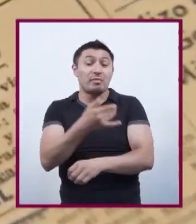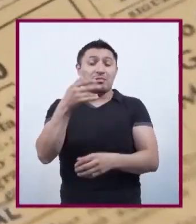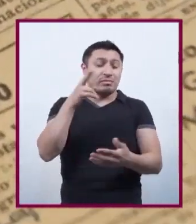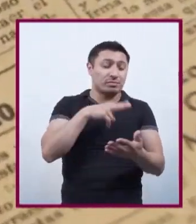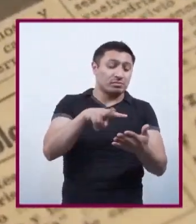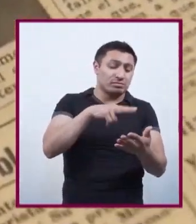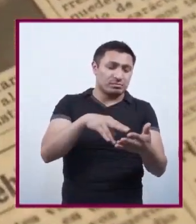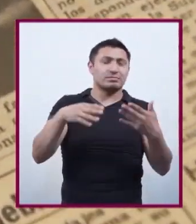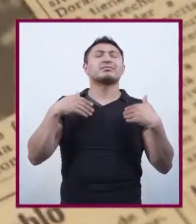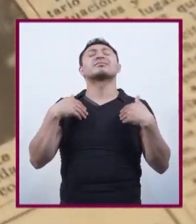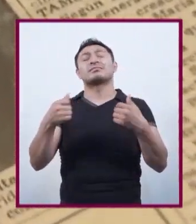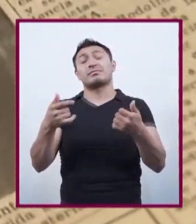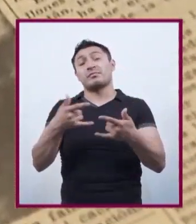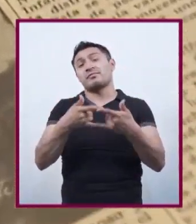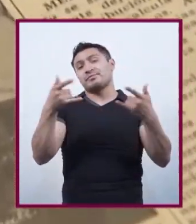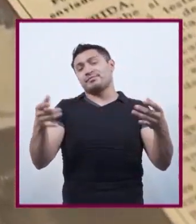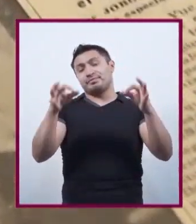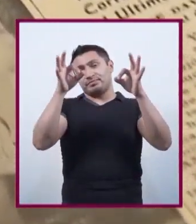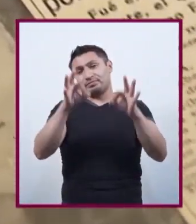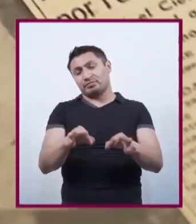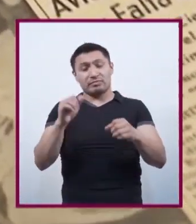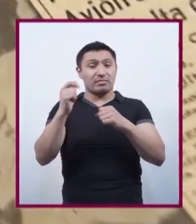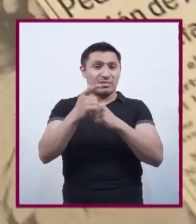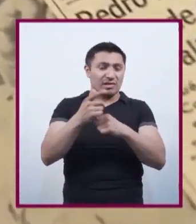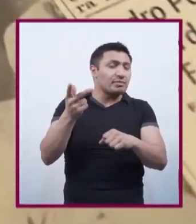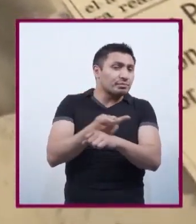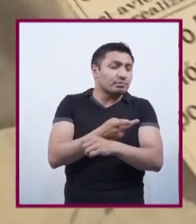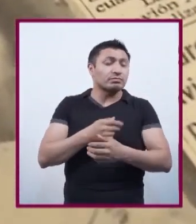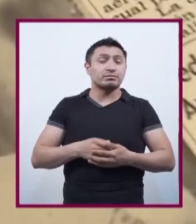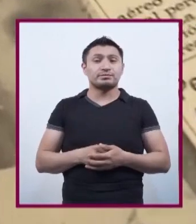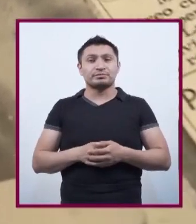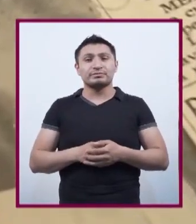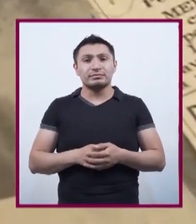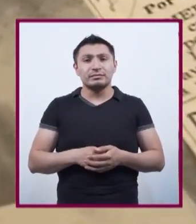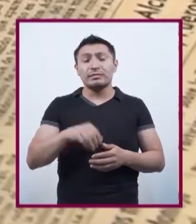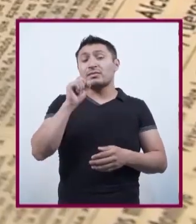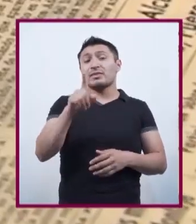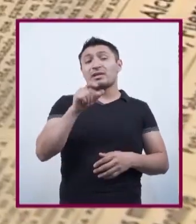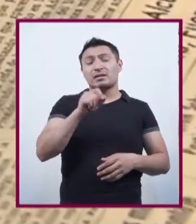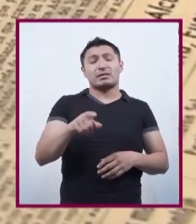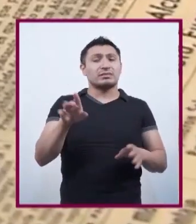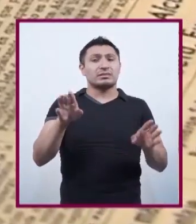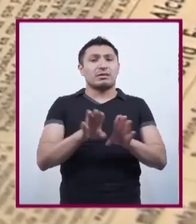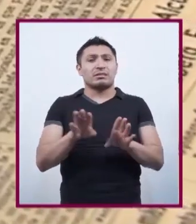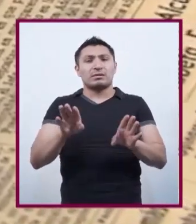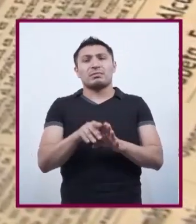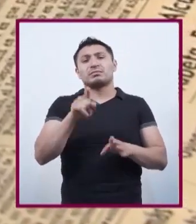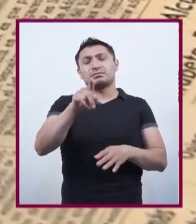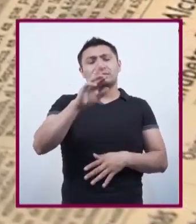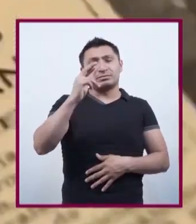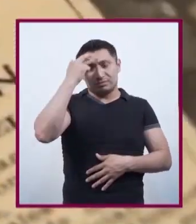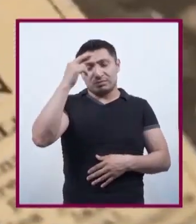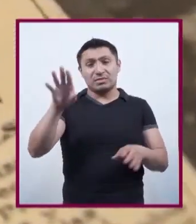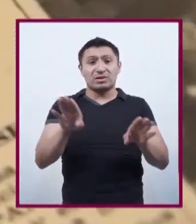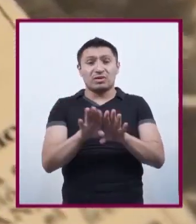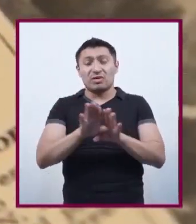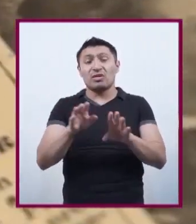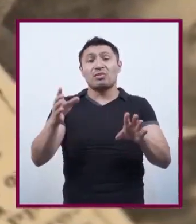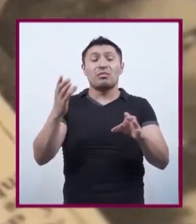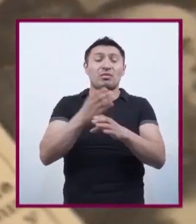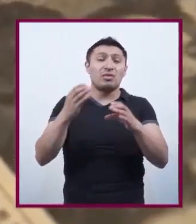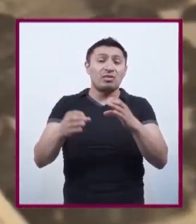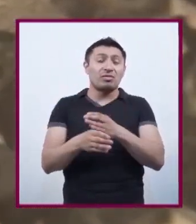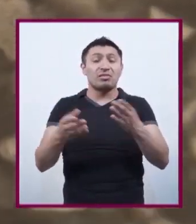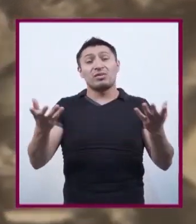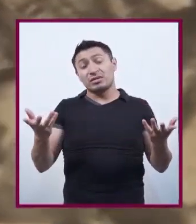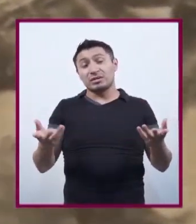través de su análisis la historia de un hecho particular. Además de darnos la inmediatez con la que se dieron los acontecimientos,